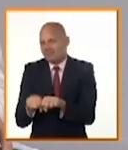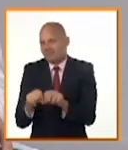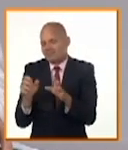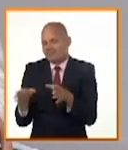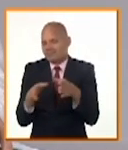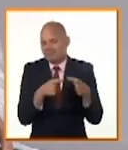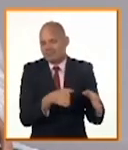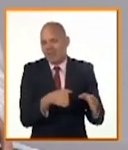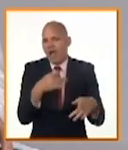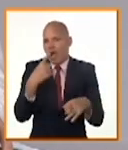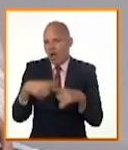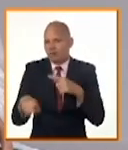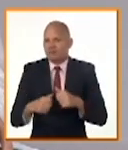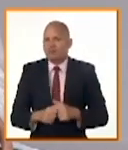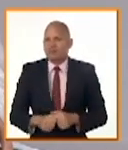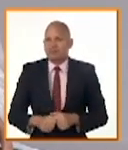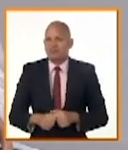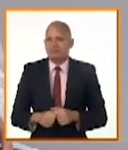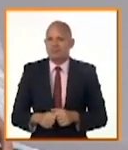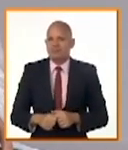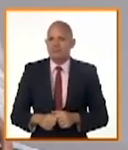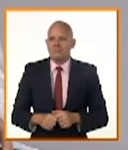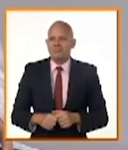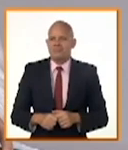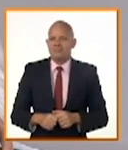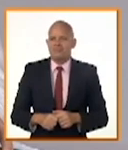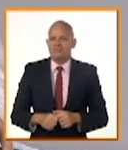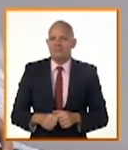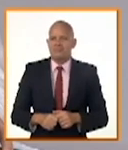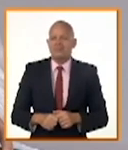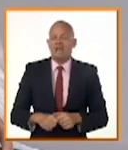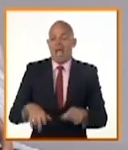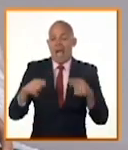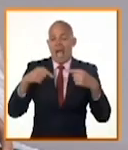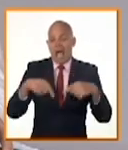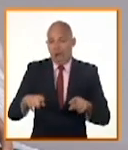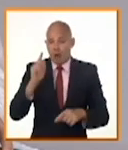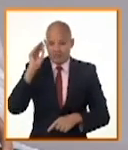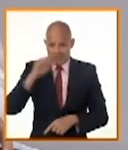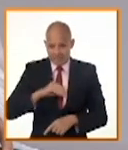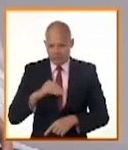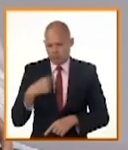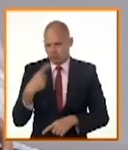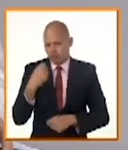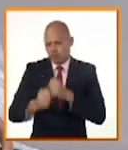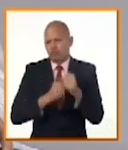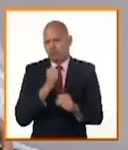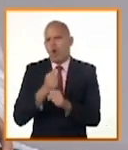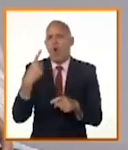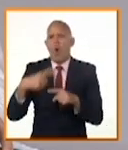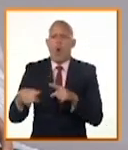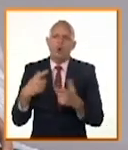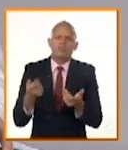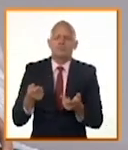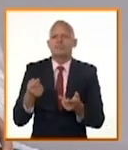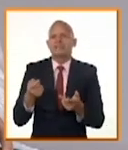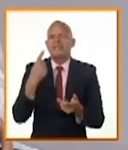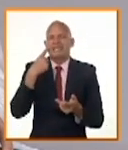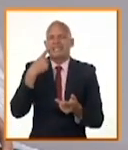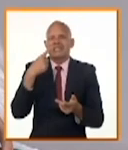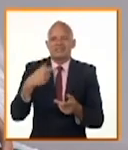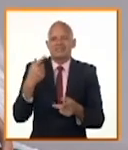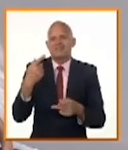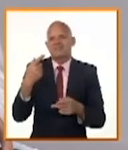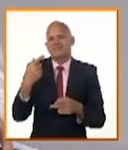la caja extra lo que estamos acercando en el servicio del efectivo a la población en su localidad o sea hoy no podemos ir con una